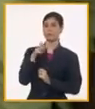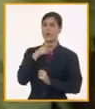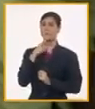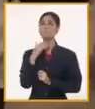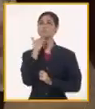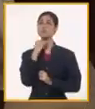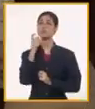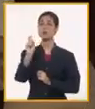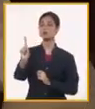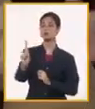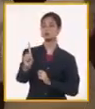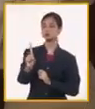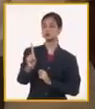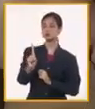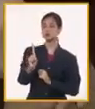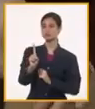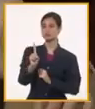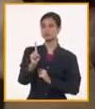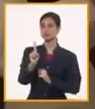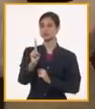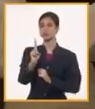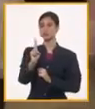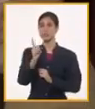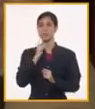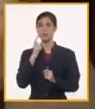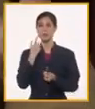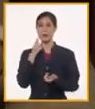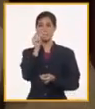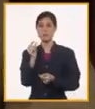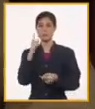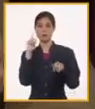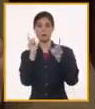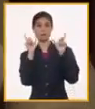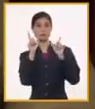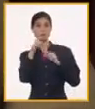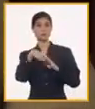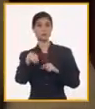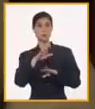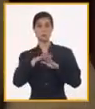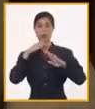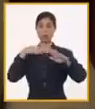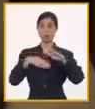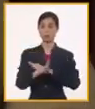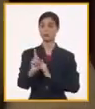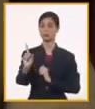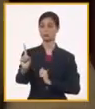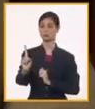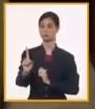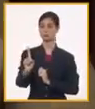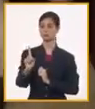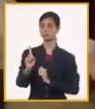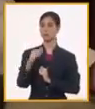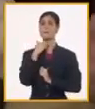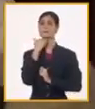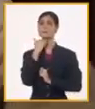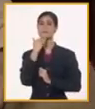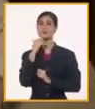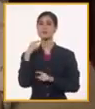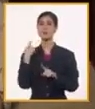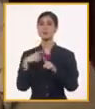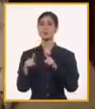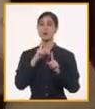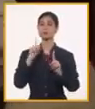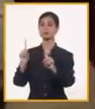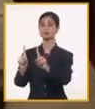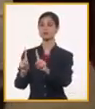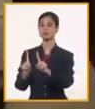porque forman atención, se pone todo el mundo en atención, y veo y entra un oficial y otro al lado, la escolta, y atrás venía el viejo